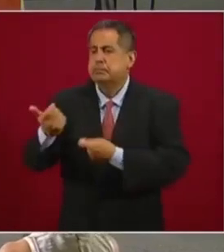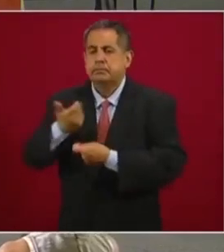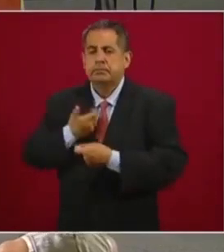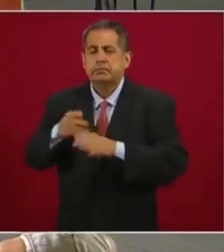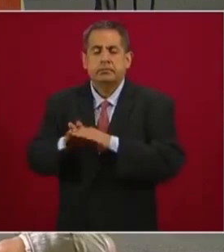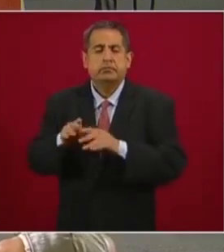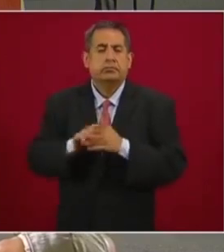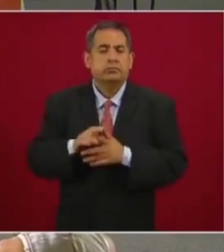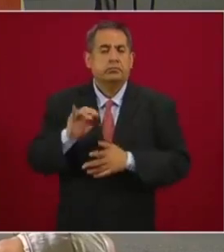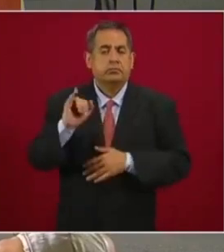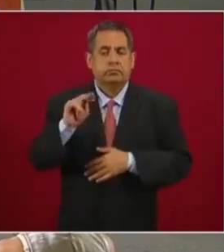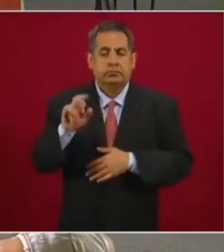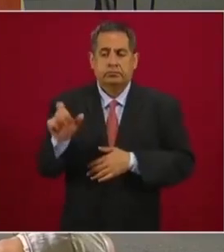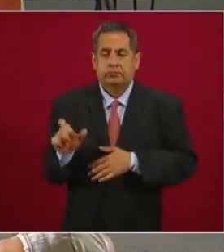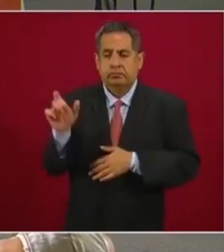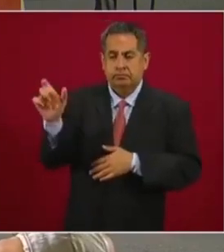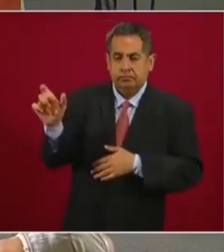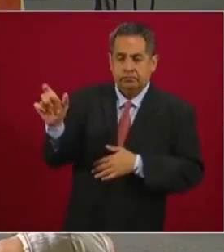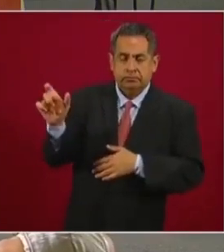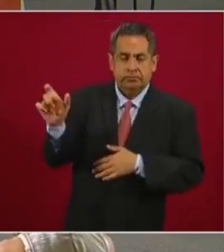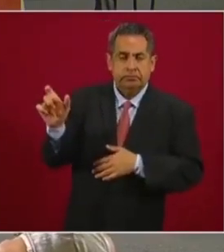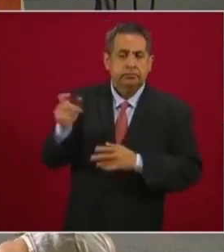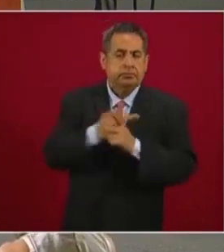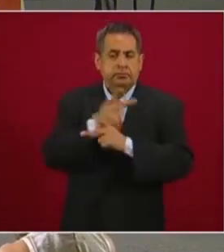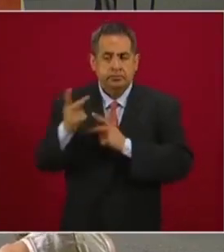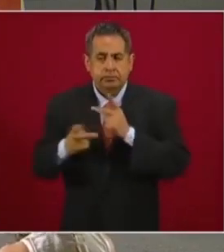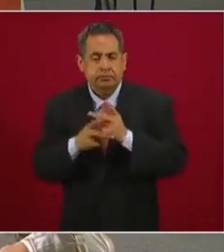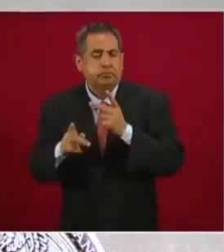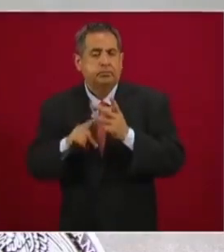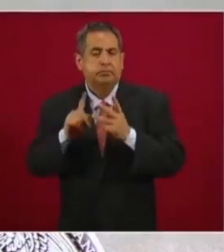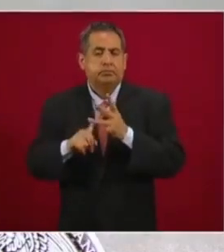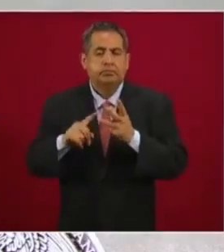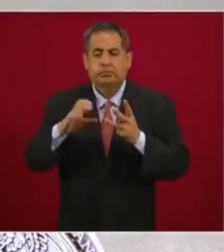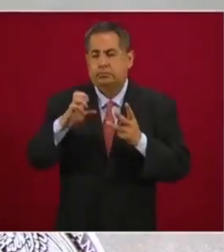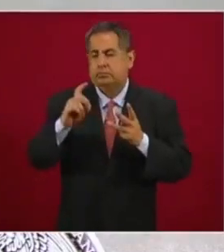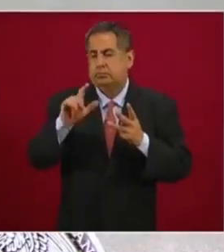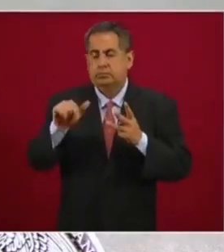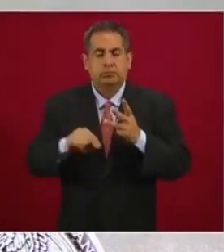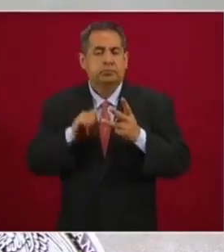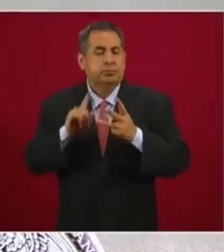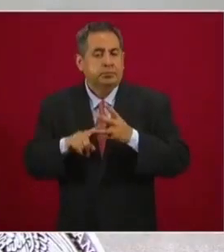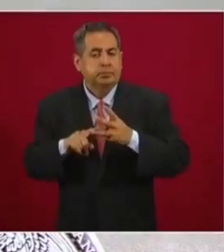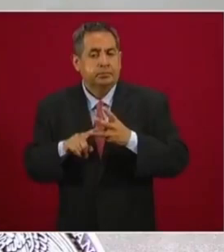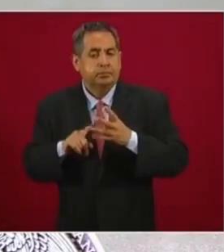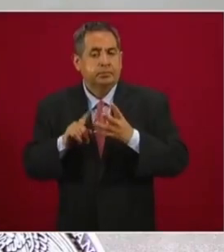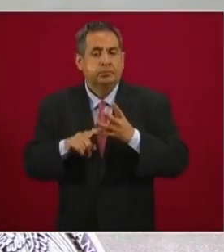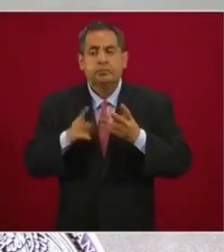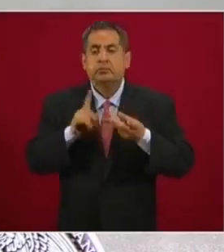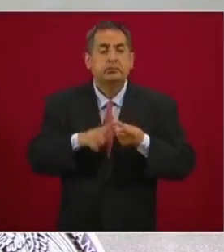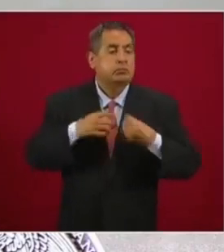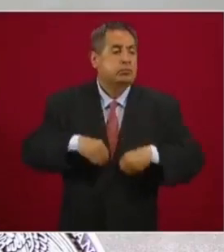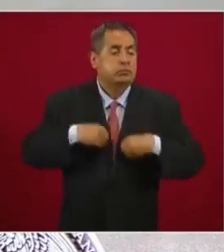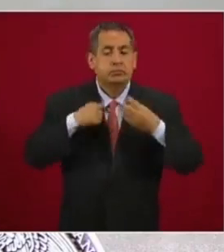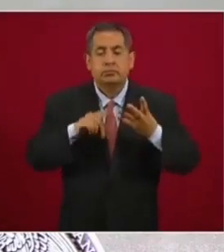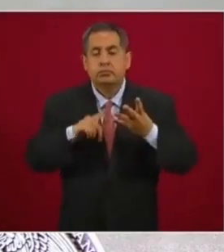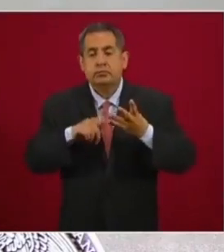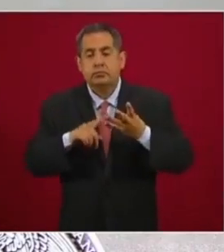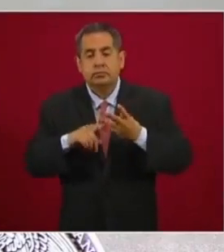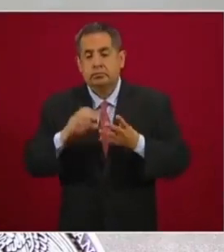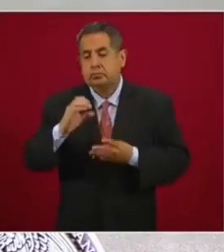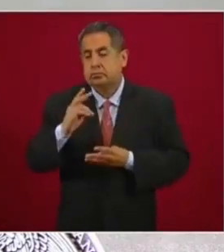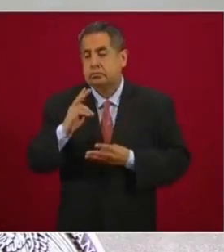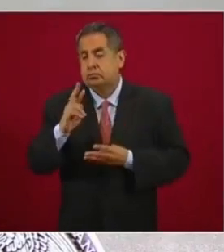es identificación oficial del INE, pasaporte, cédula profesional, comprobante de domicilio,